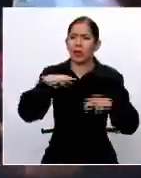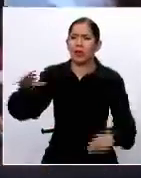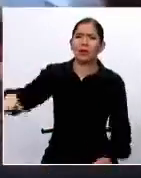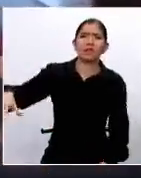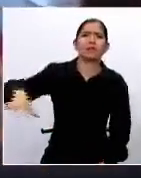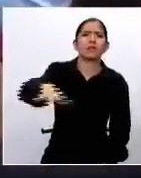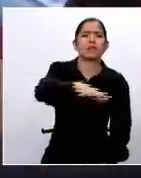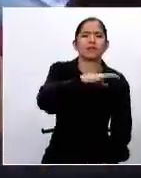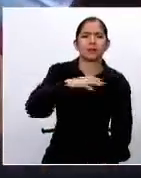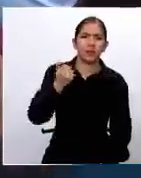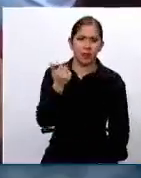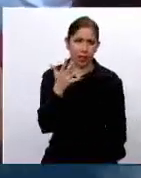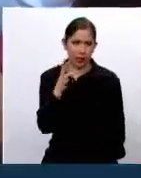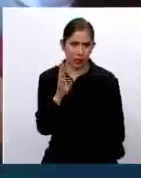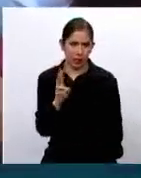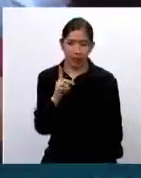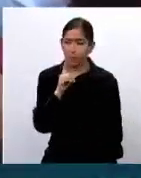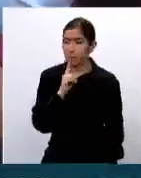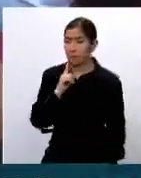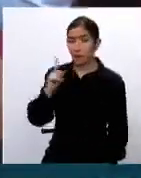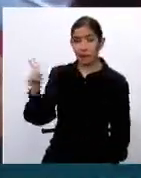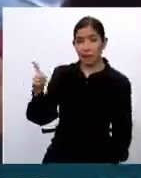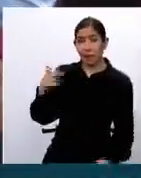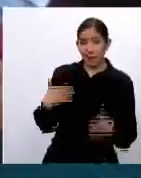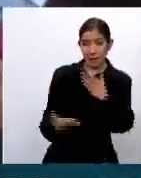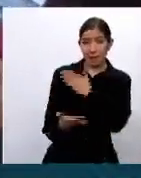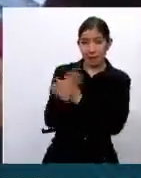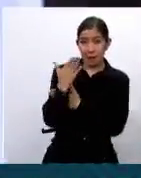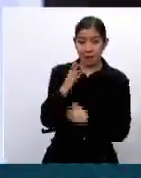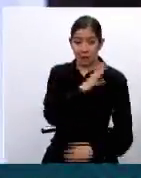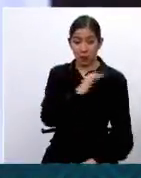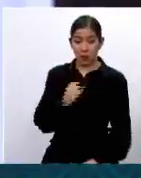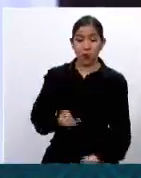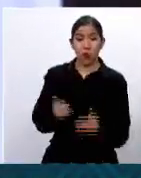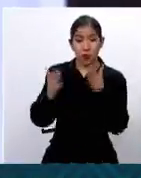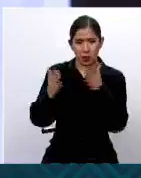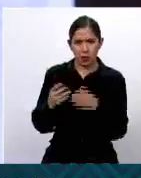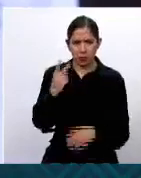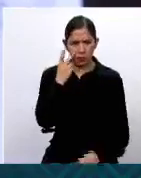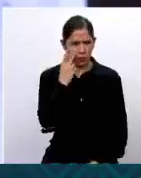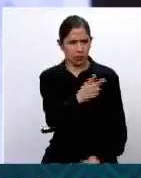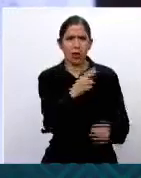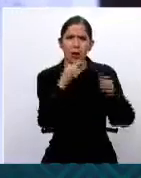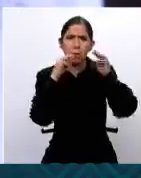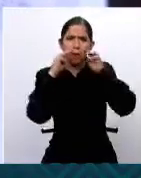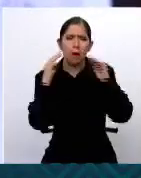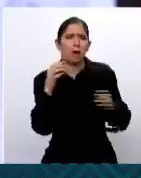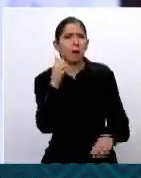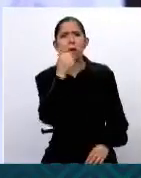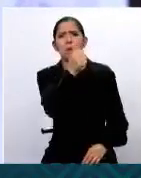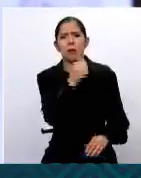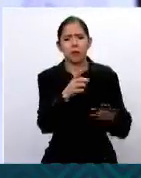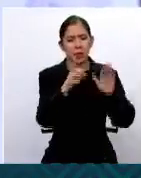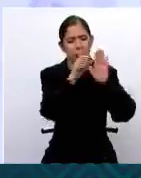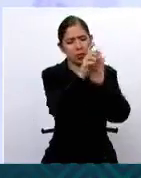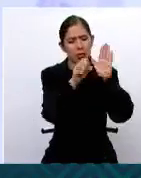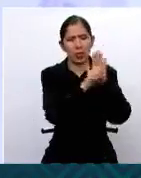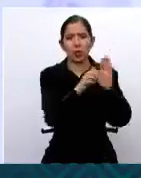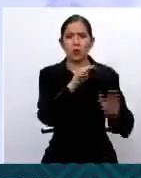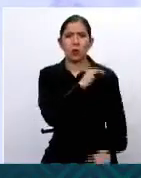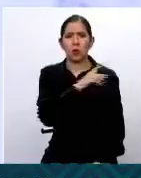En horas de la mañana, el concejal Joel Flores denunció que el alcalde Manfred Reyes Villa, de forma unilateral, aprobó el decreto municipal